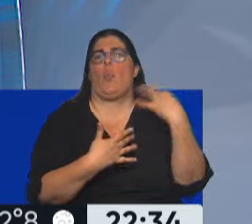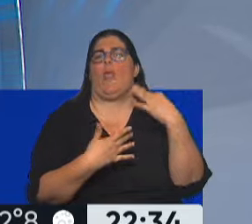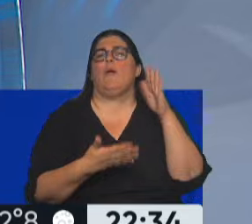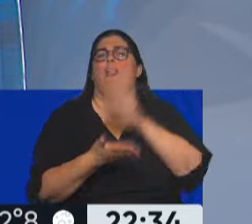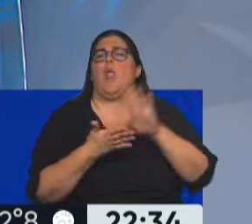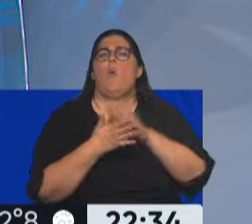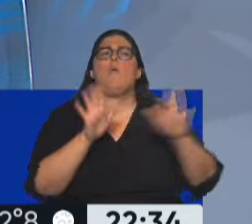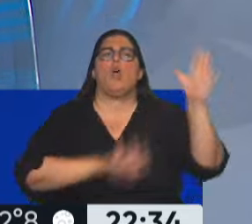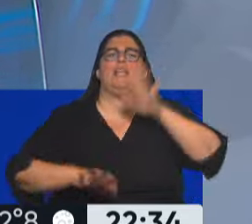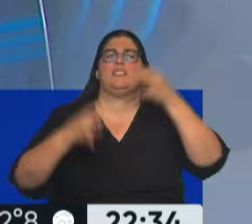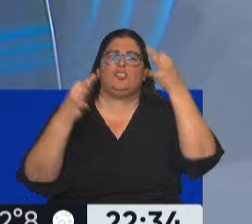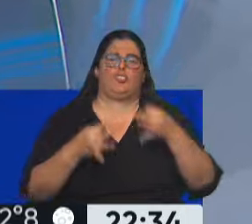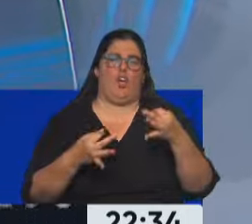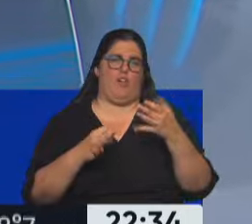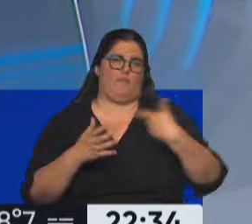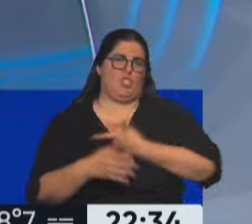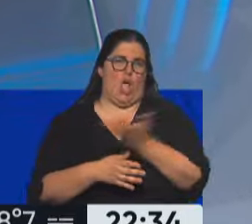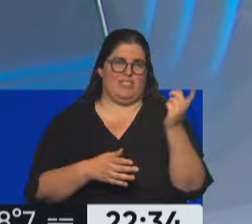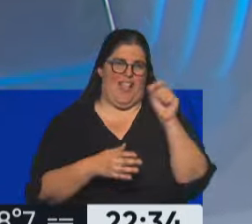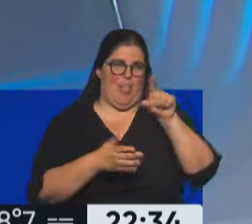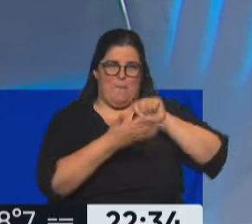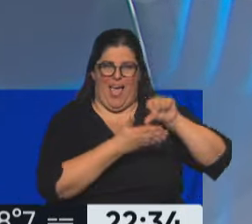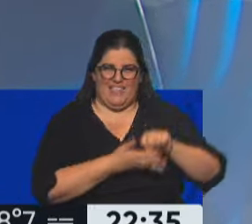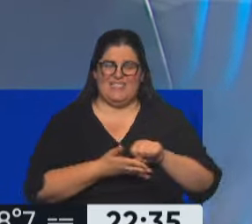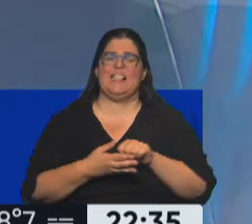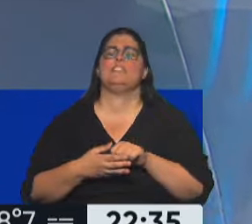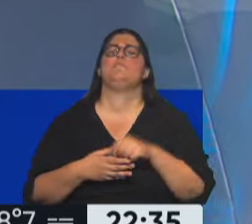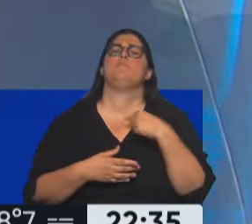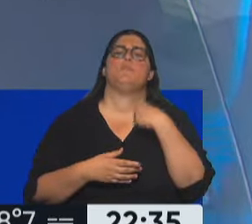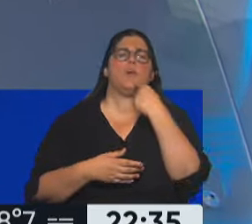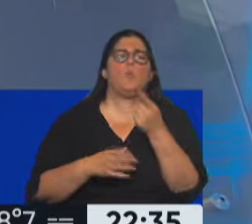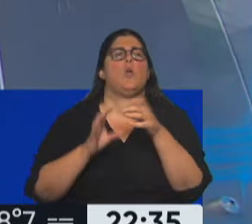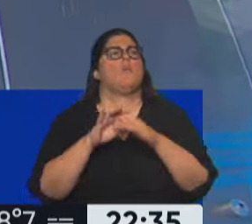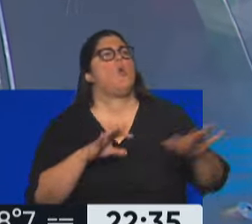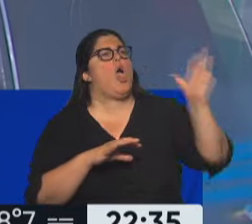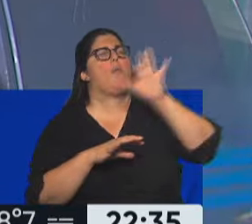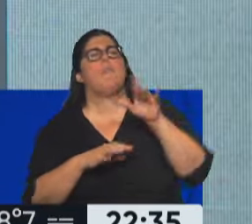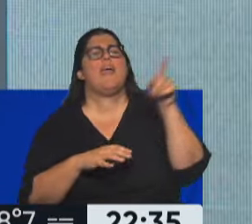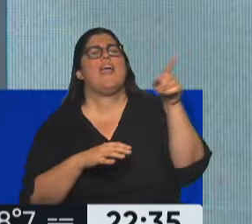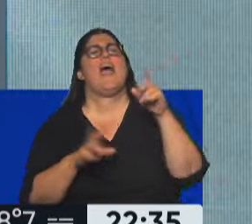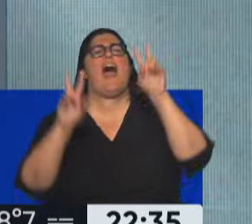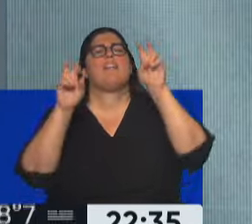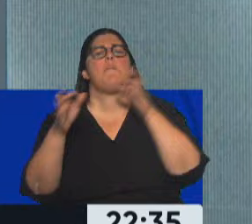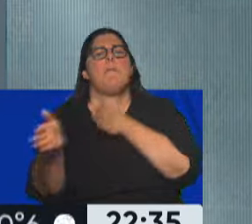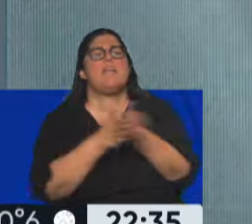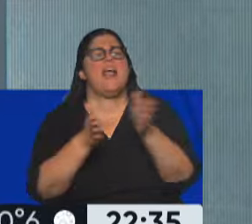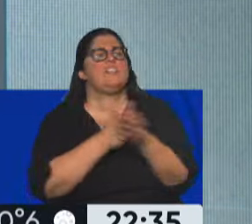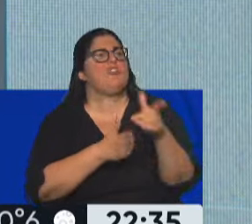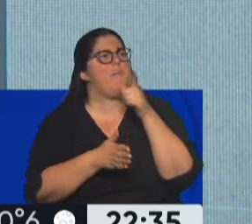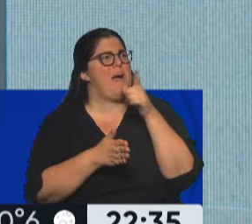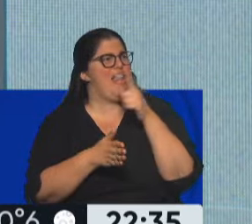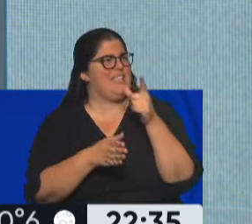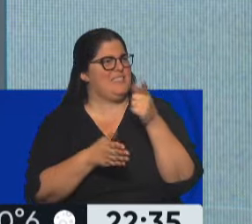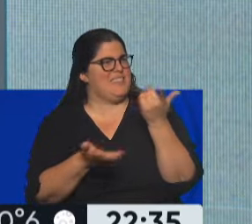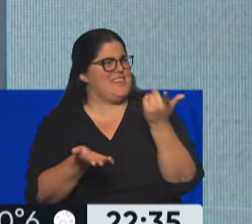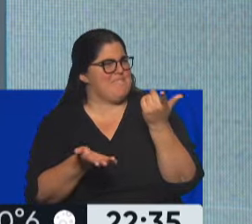Ahora, ¿podríamos decir que la cuestión migratoria es uno de los grandes temas que la Unión Europea pareciera no lograr resolver? Digo,